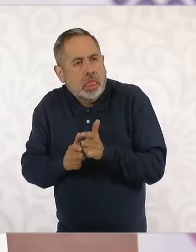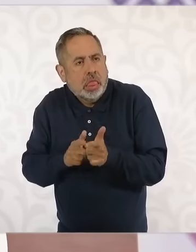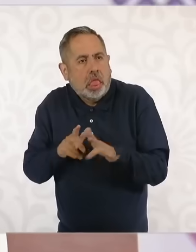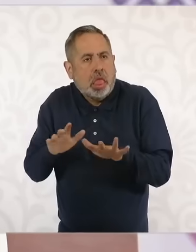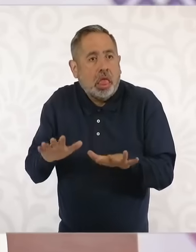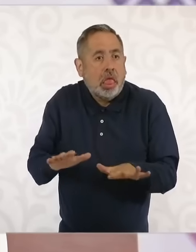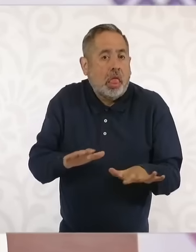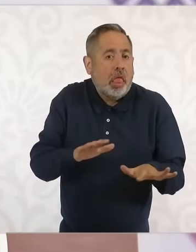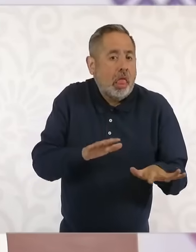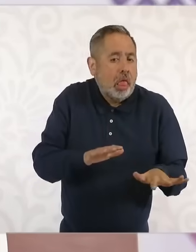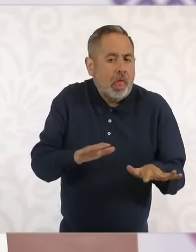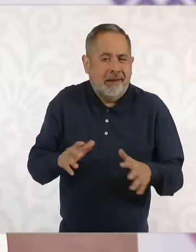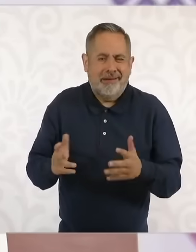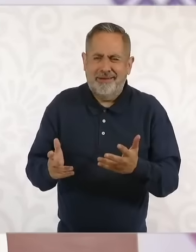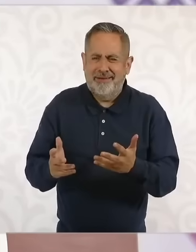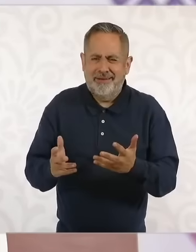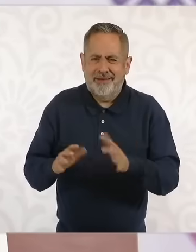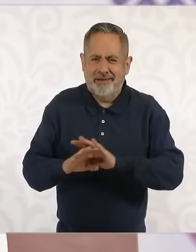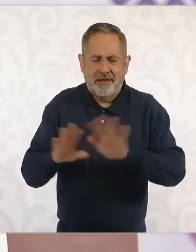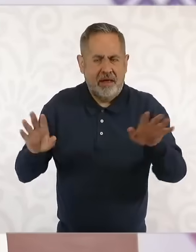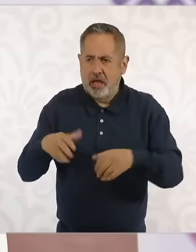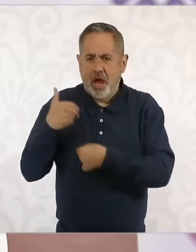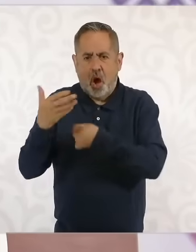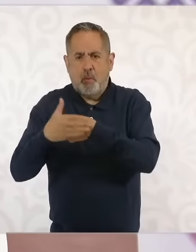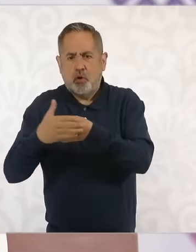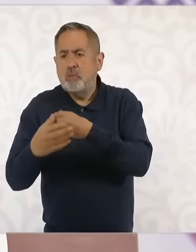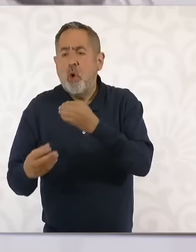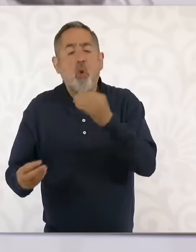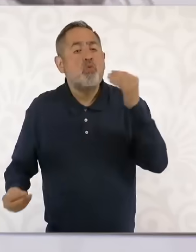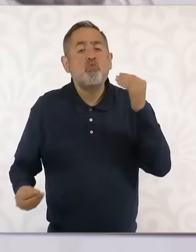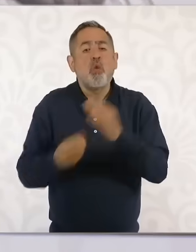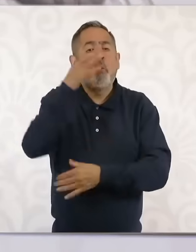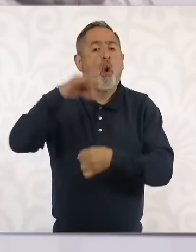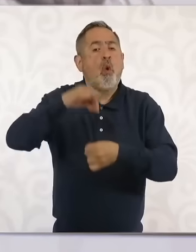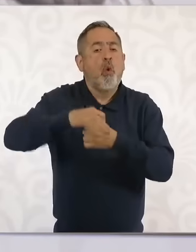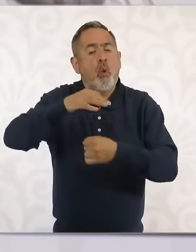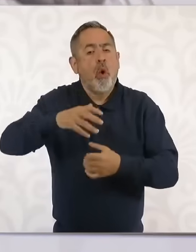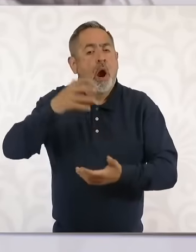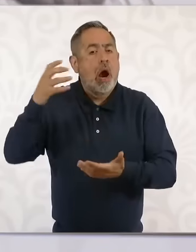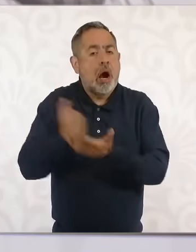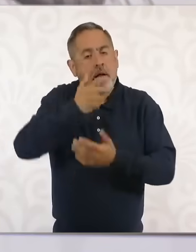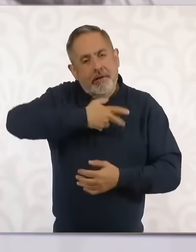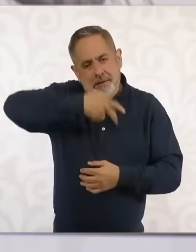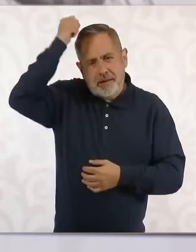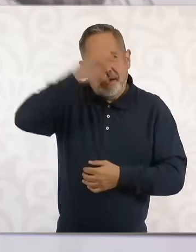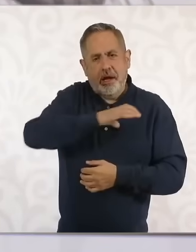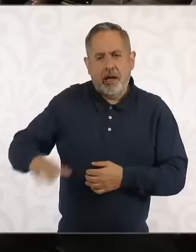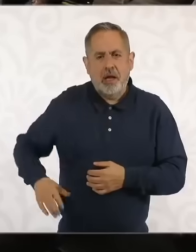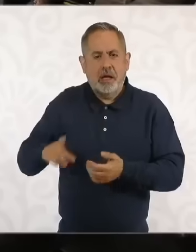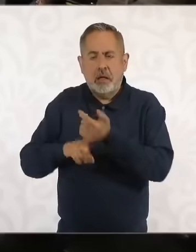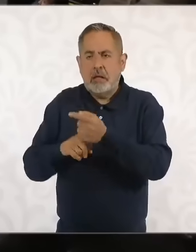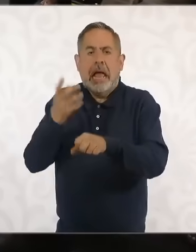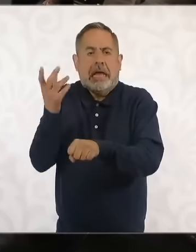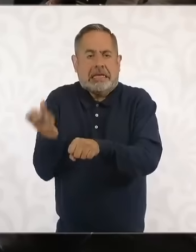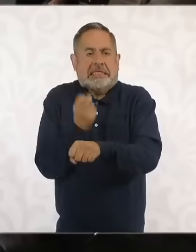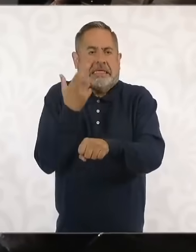Ahora viene pronto la elección de el nuevo titular de Naciones Unidas, ¿cómo es?